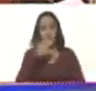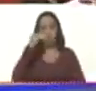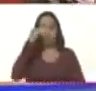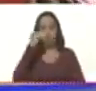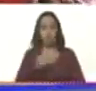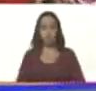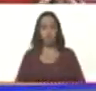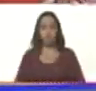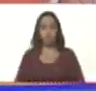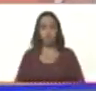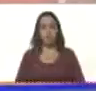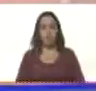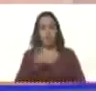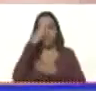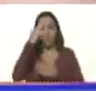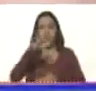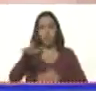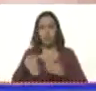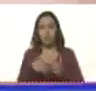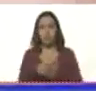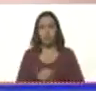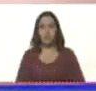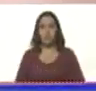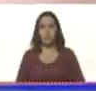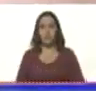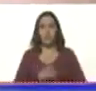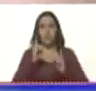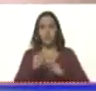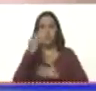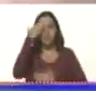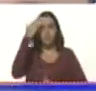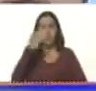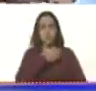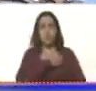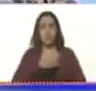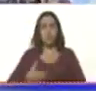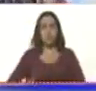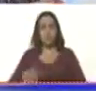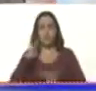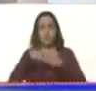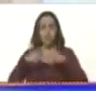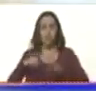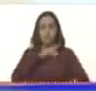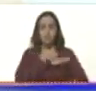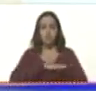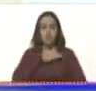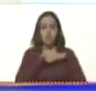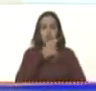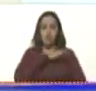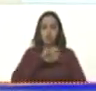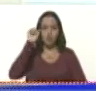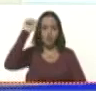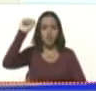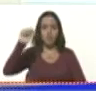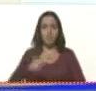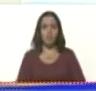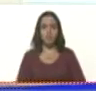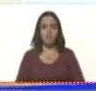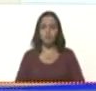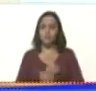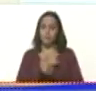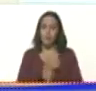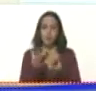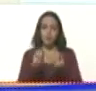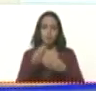los saludo a todos, fíjense ustedes. También saludo a los presidentes de las misiones socialistas que están aquí. Los quiero mucho porque